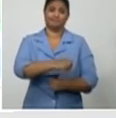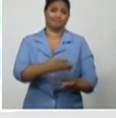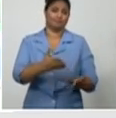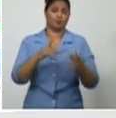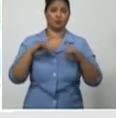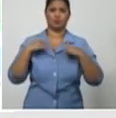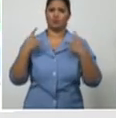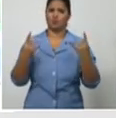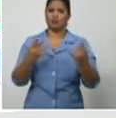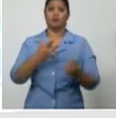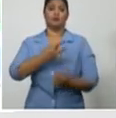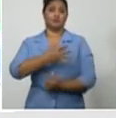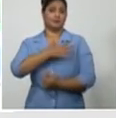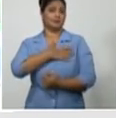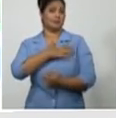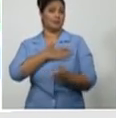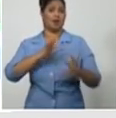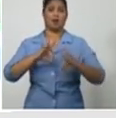fallecimiento.